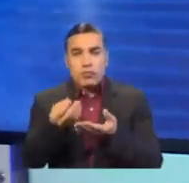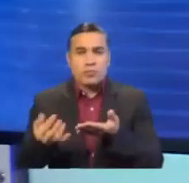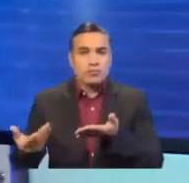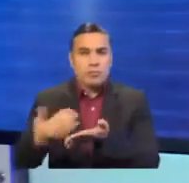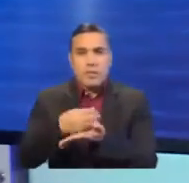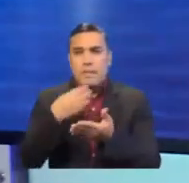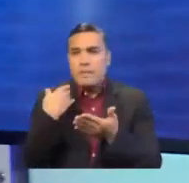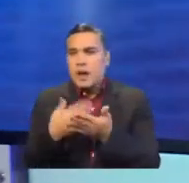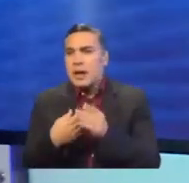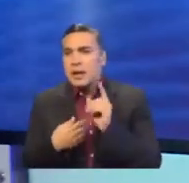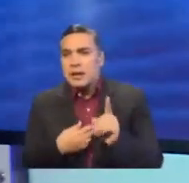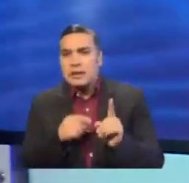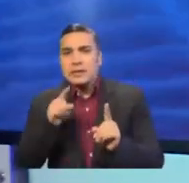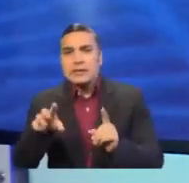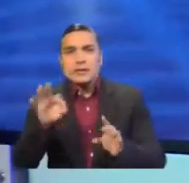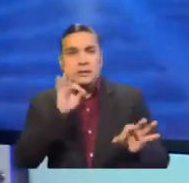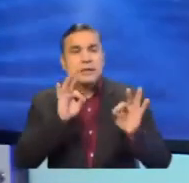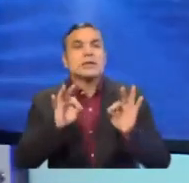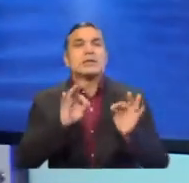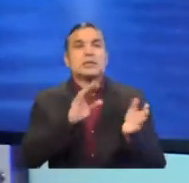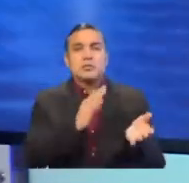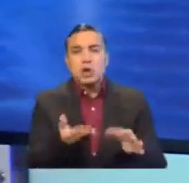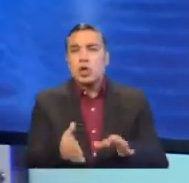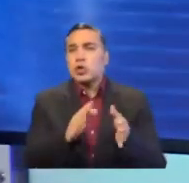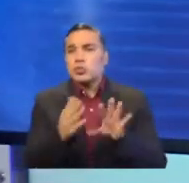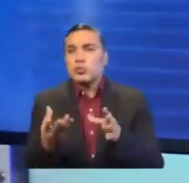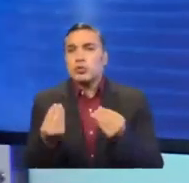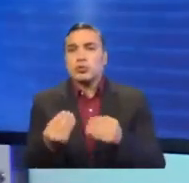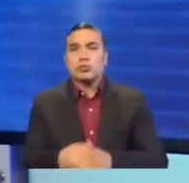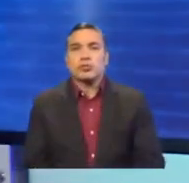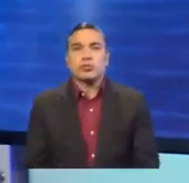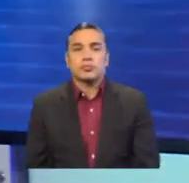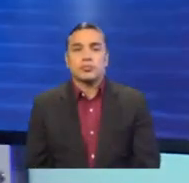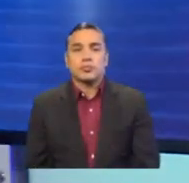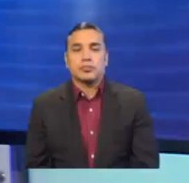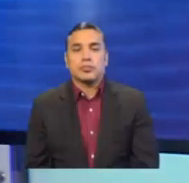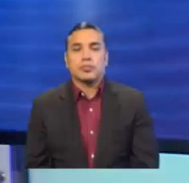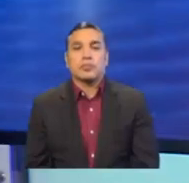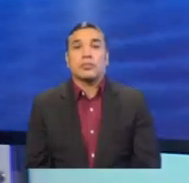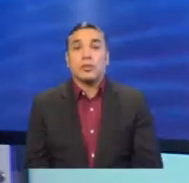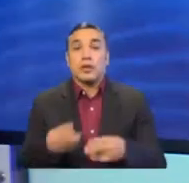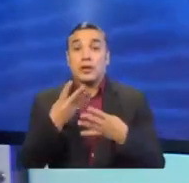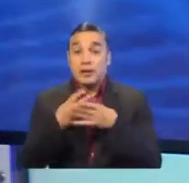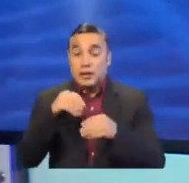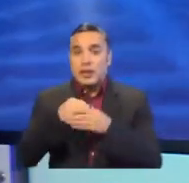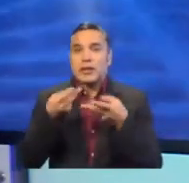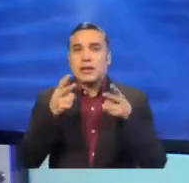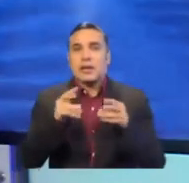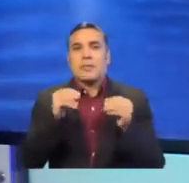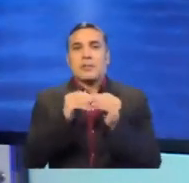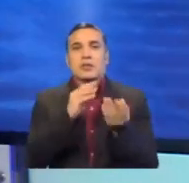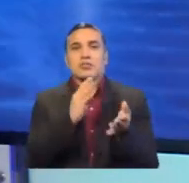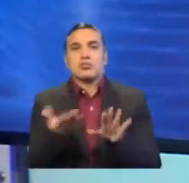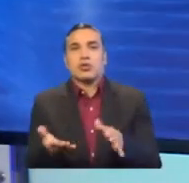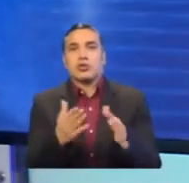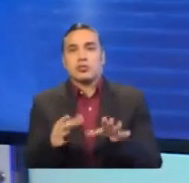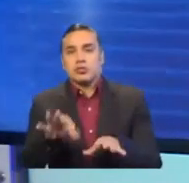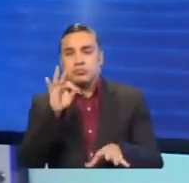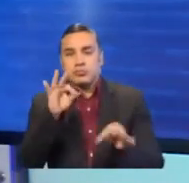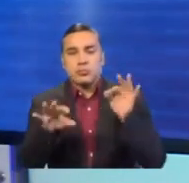información y encontrando en los pabellones más cadáveres. Tenemos la nota.